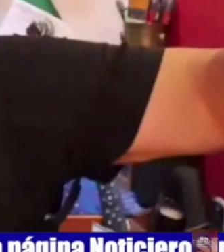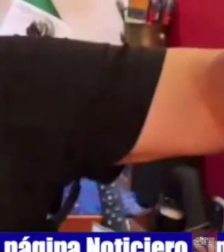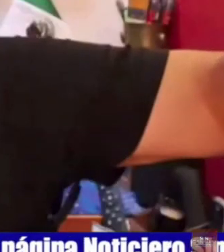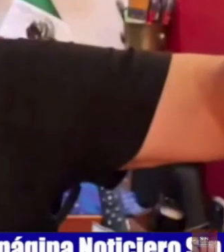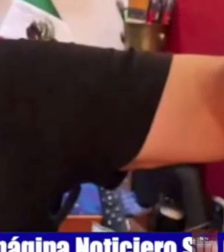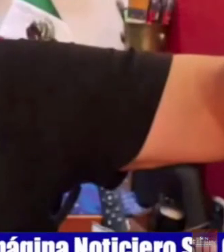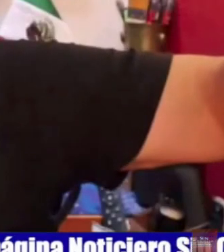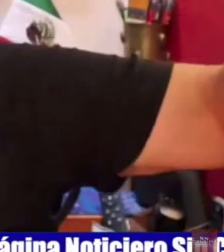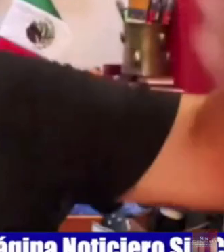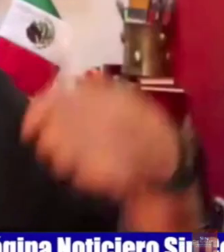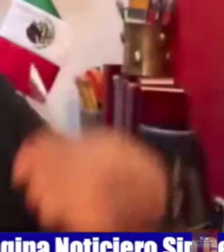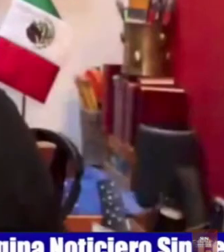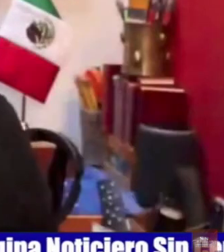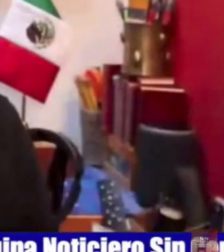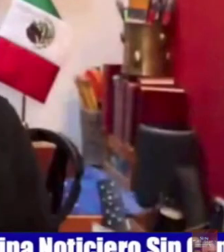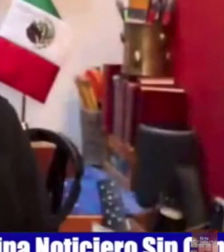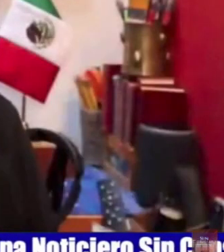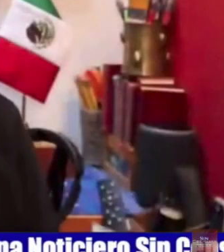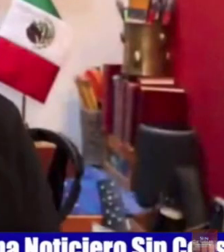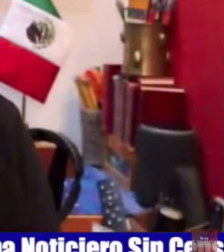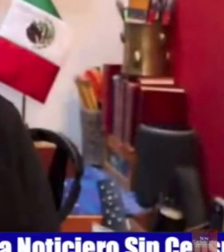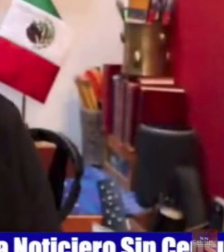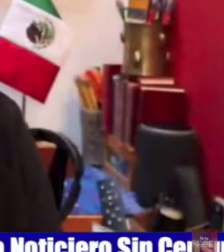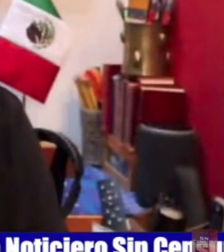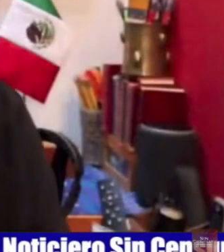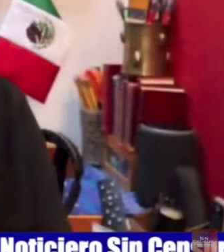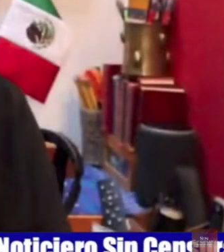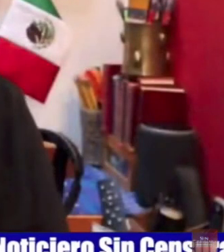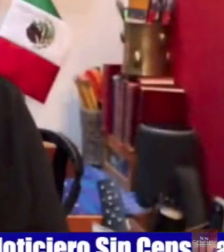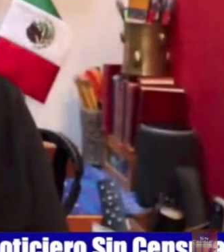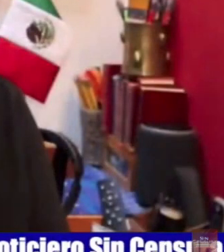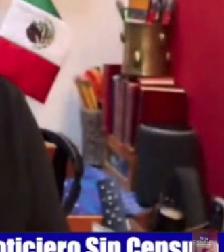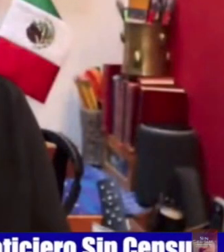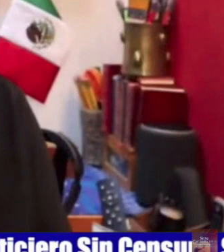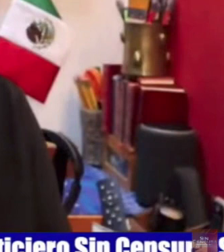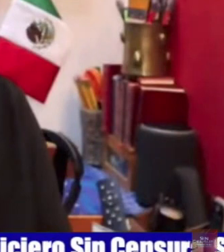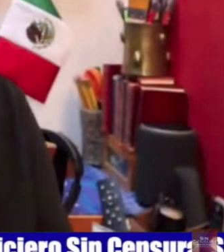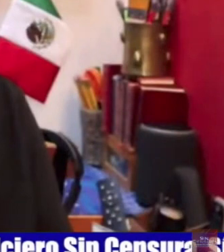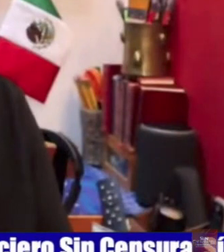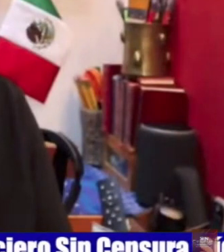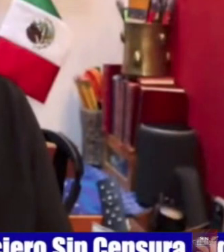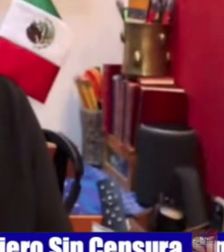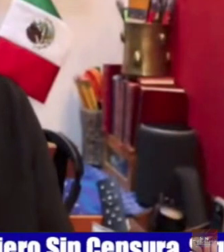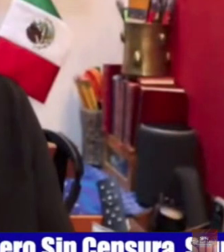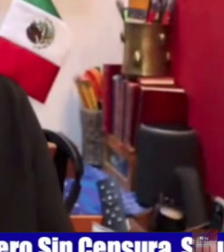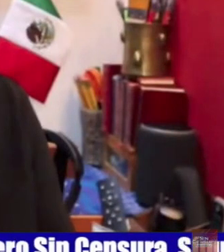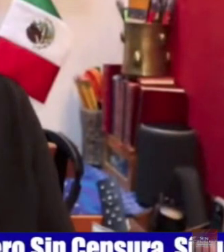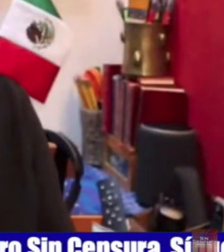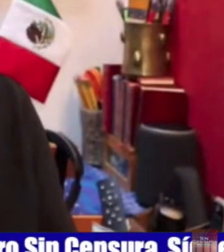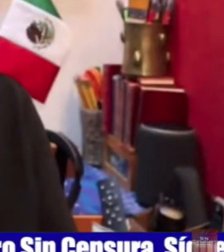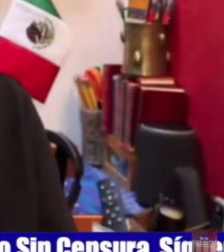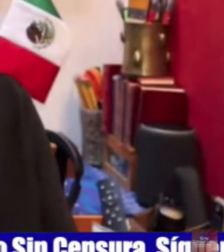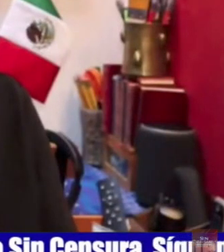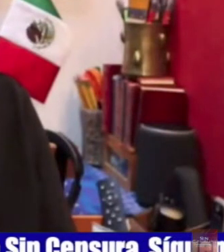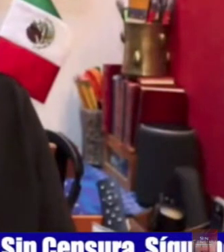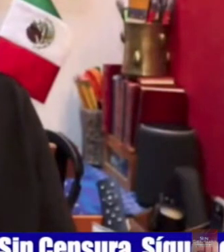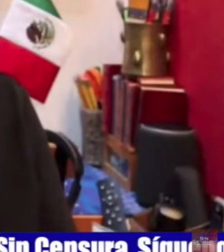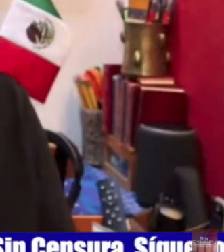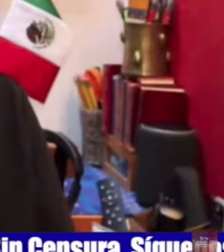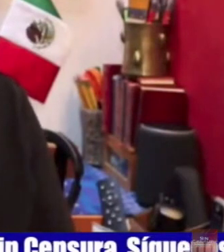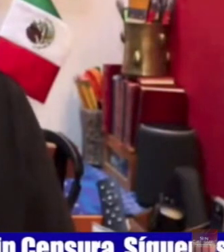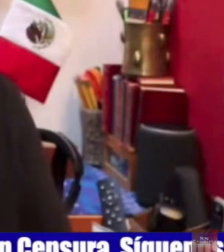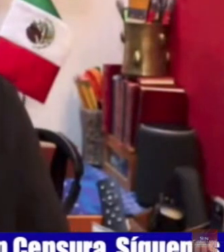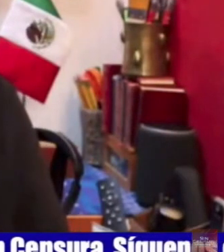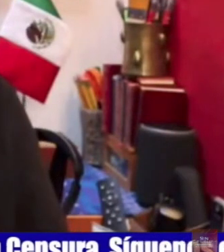Tatiana lo trata de abrazar. Tú y yo sabemos el valor de esa imagen y cómo se puede explotar esa imagen en